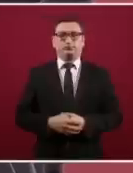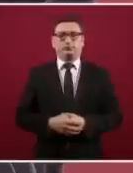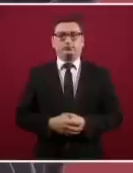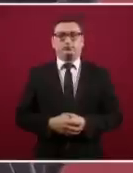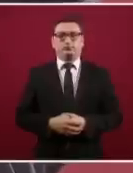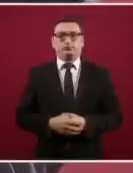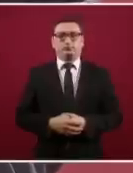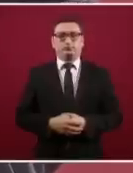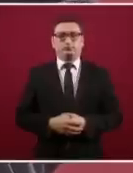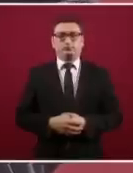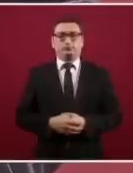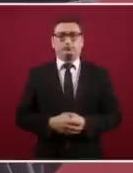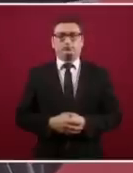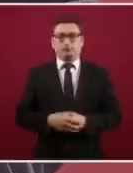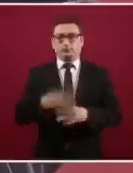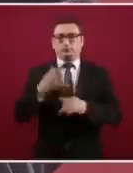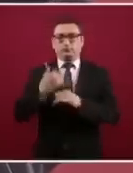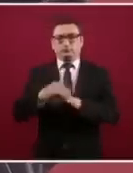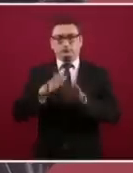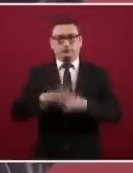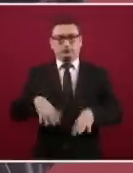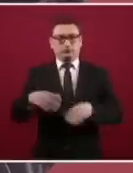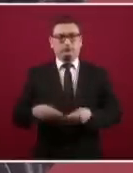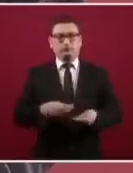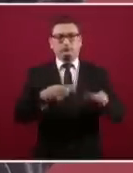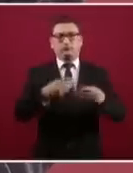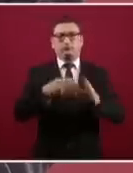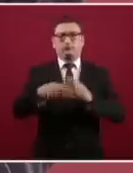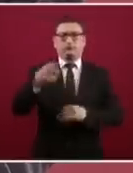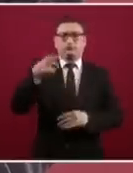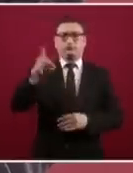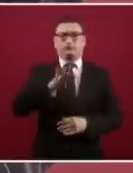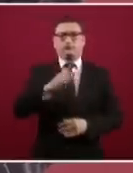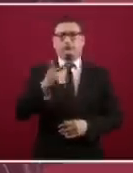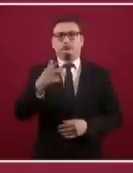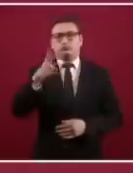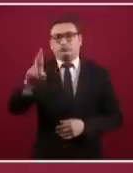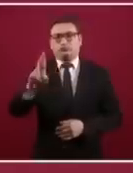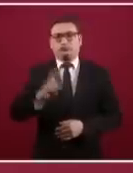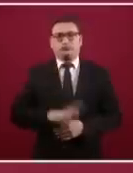y se envió la información a la Fiscalía